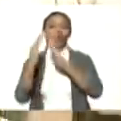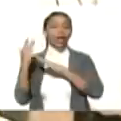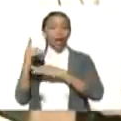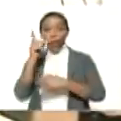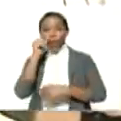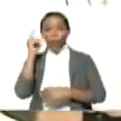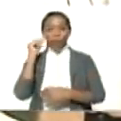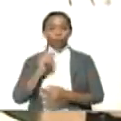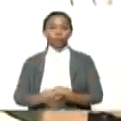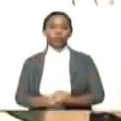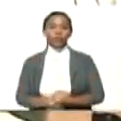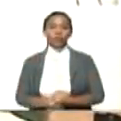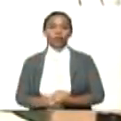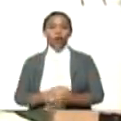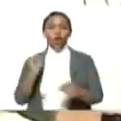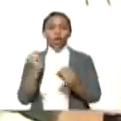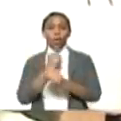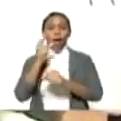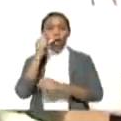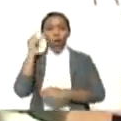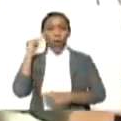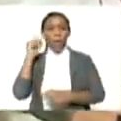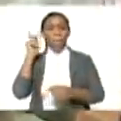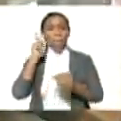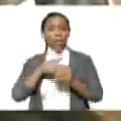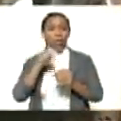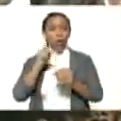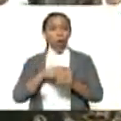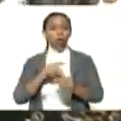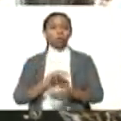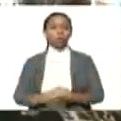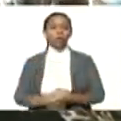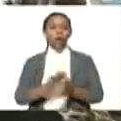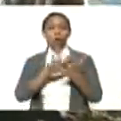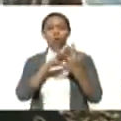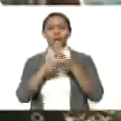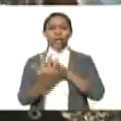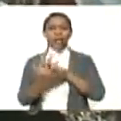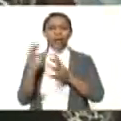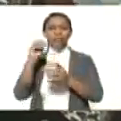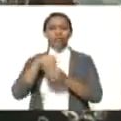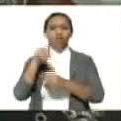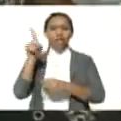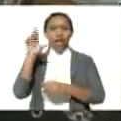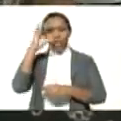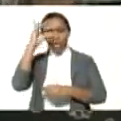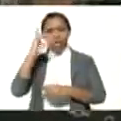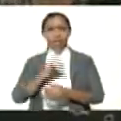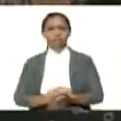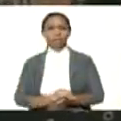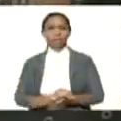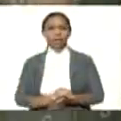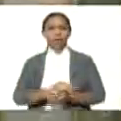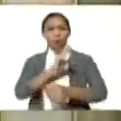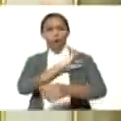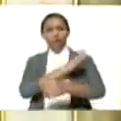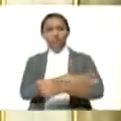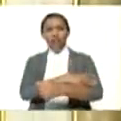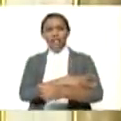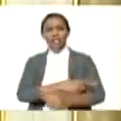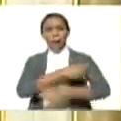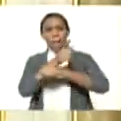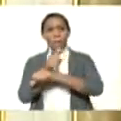comuneras, con los trabajadores petroleros, en un barrio con Delcy, con la Fuerza Armada